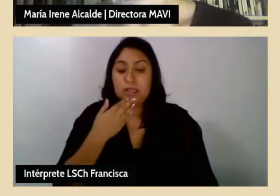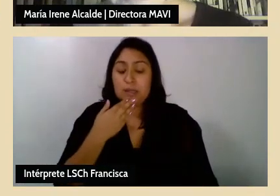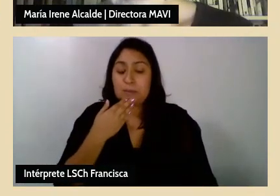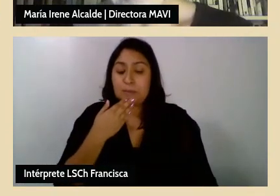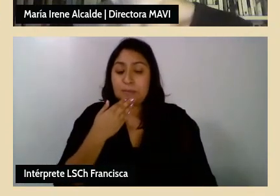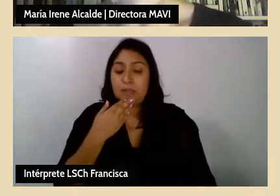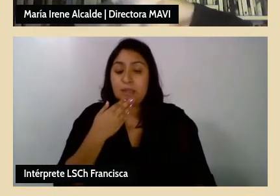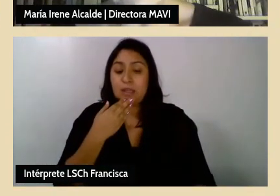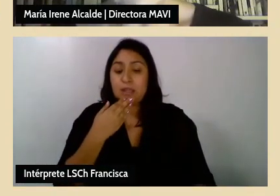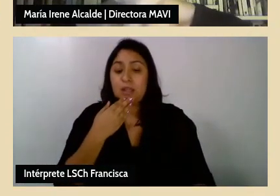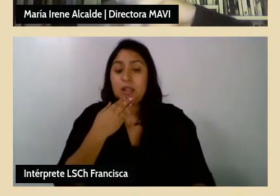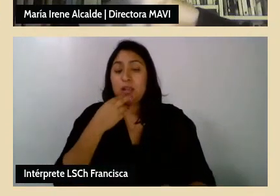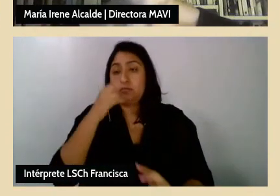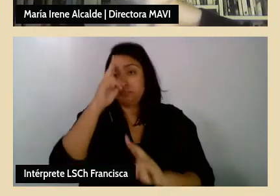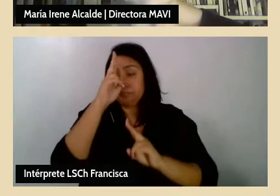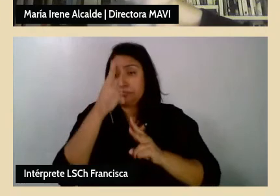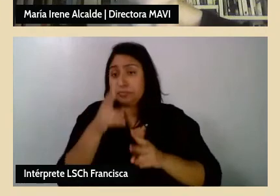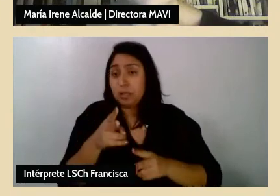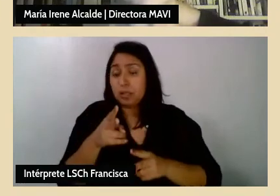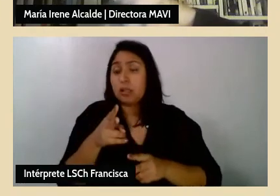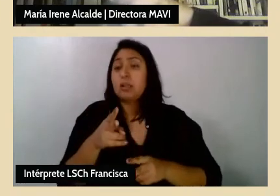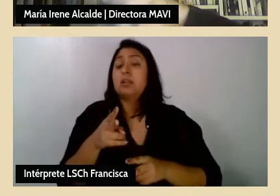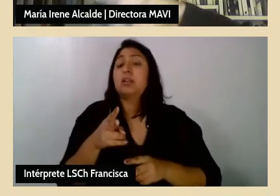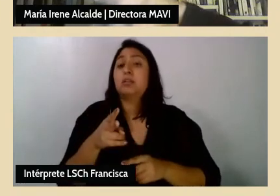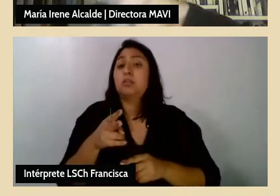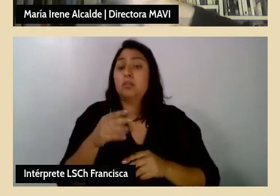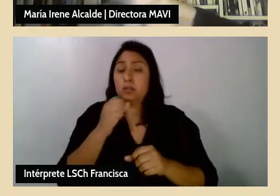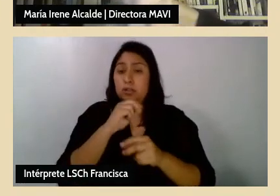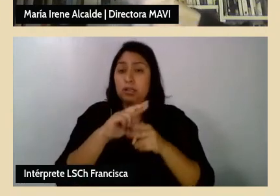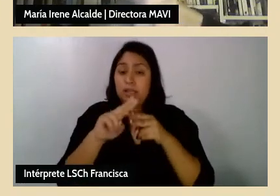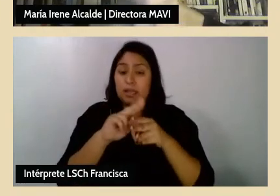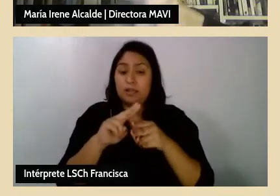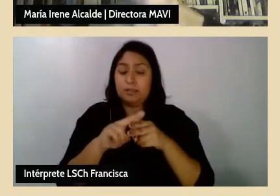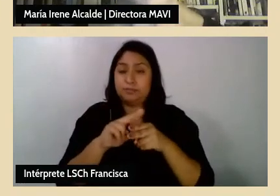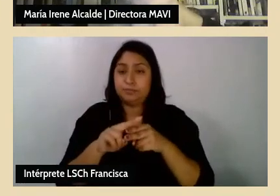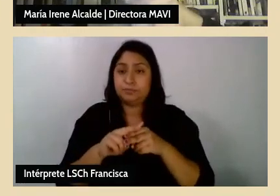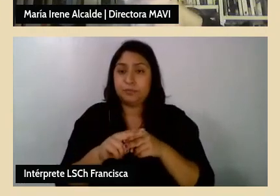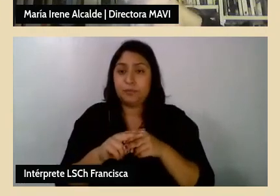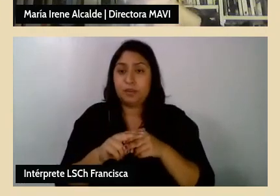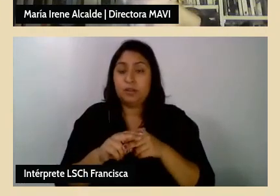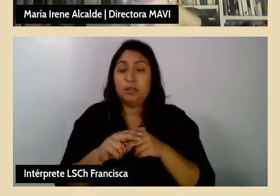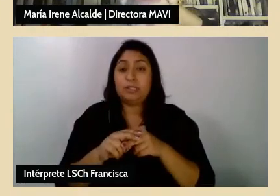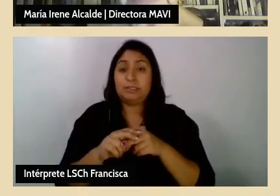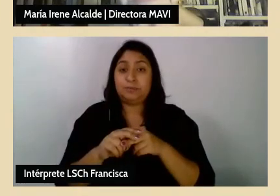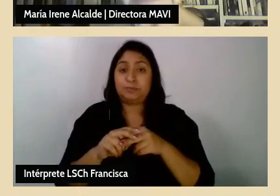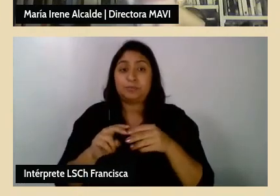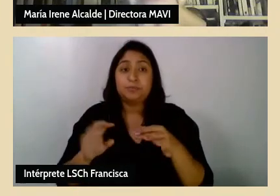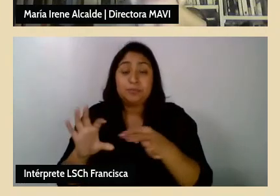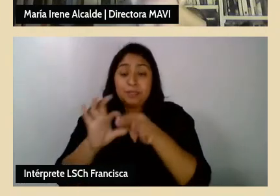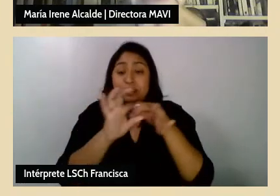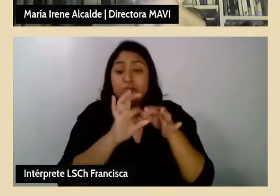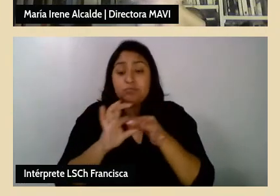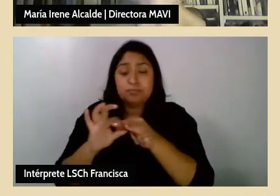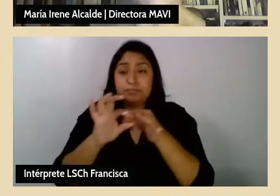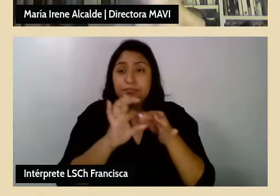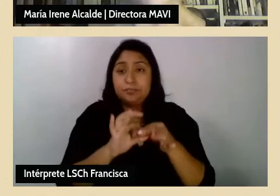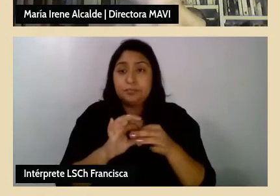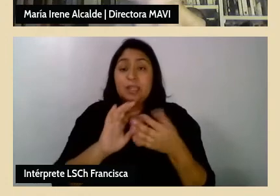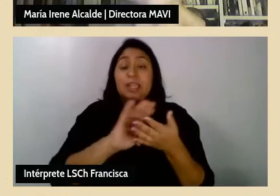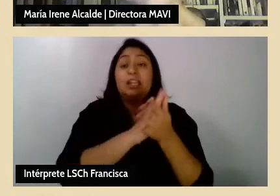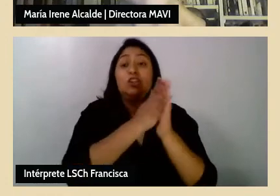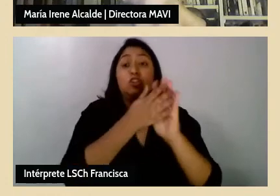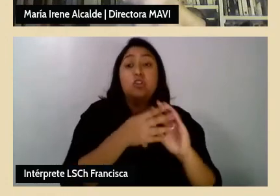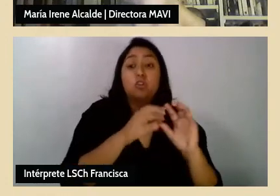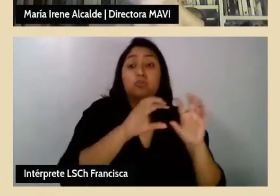la labor que ha realizado. O sea, es un tejido inseparable. Bueno, y todo esto va a ser traspasado